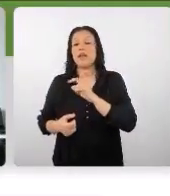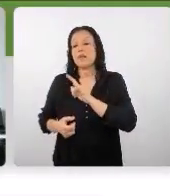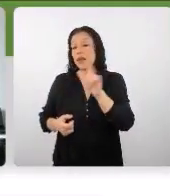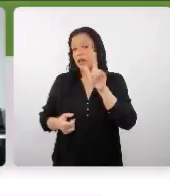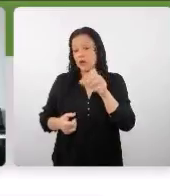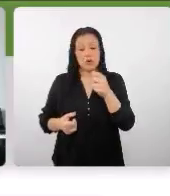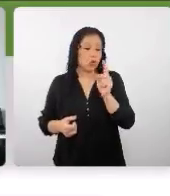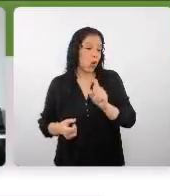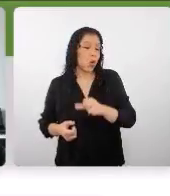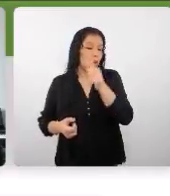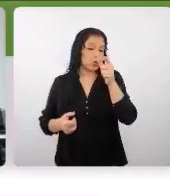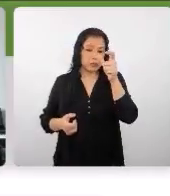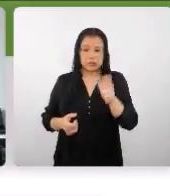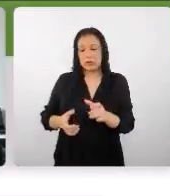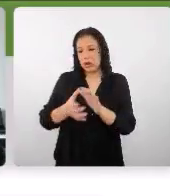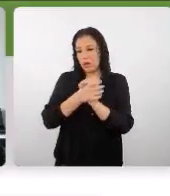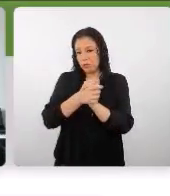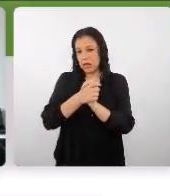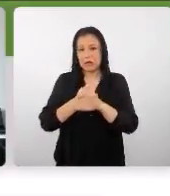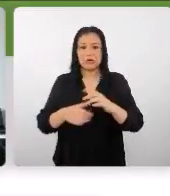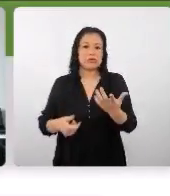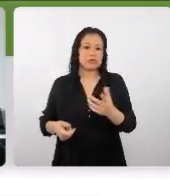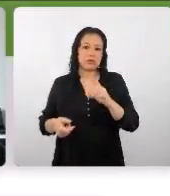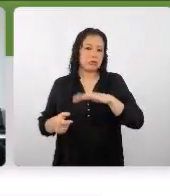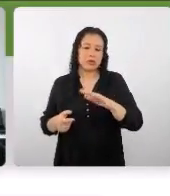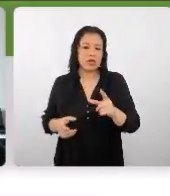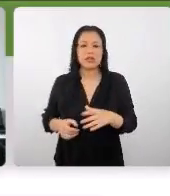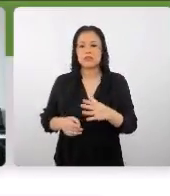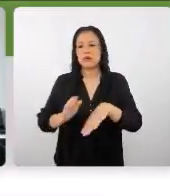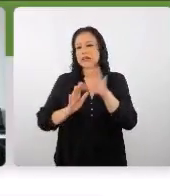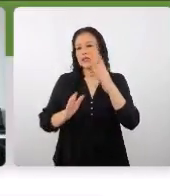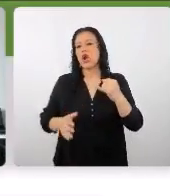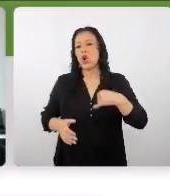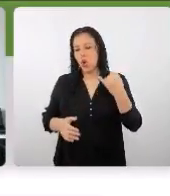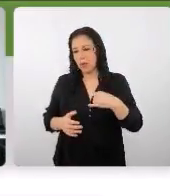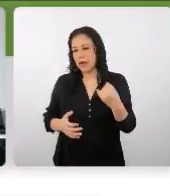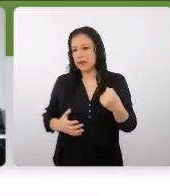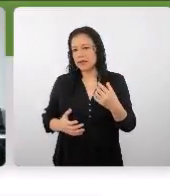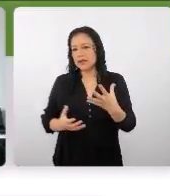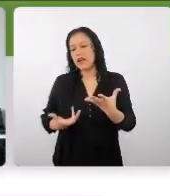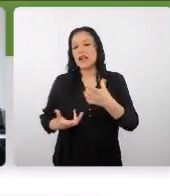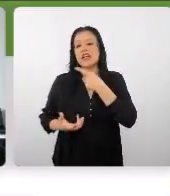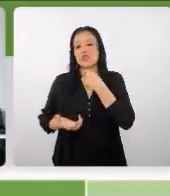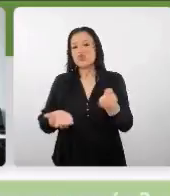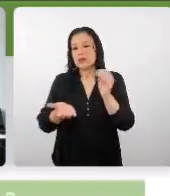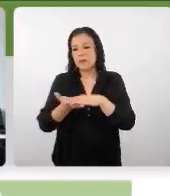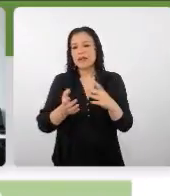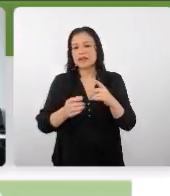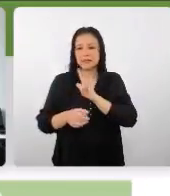convive, o amigos o familias sin niños, son más comunes entre los más jóvenes.